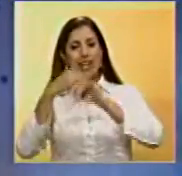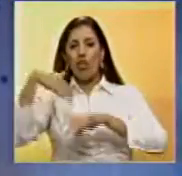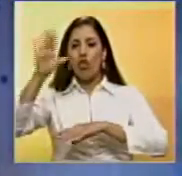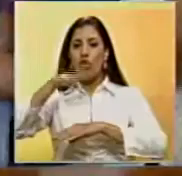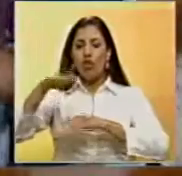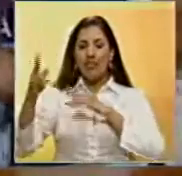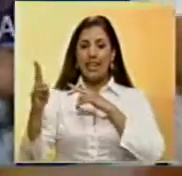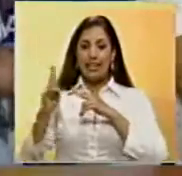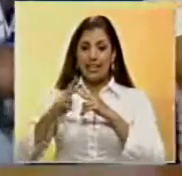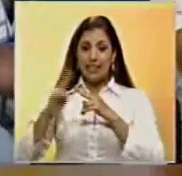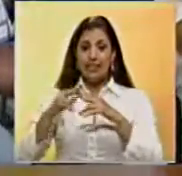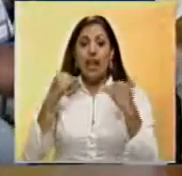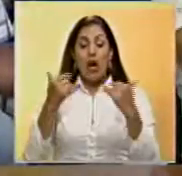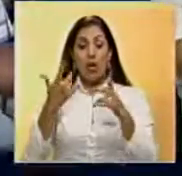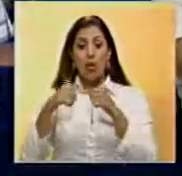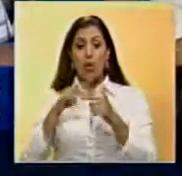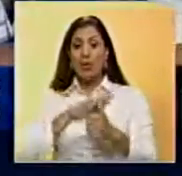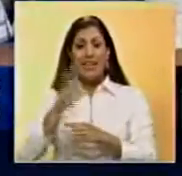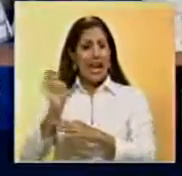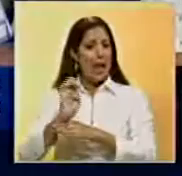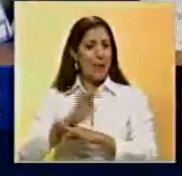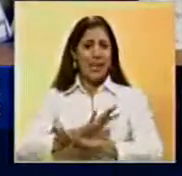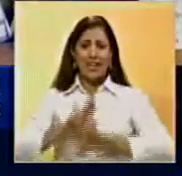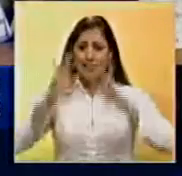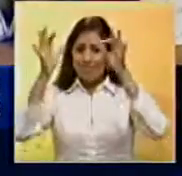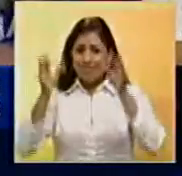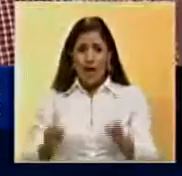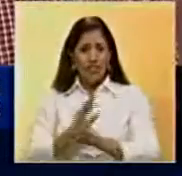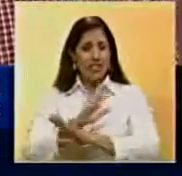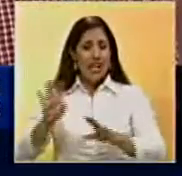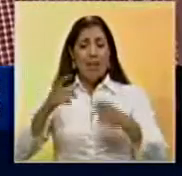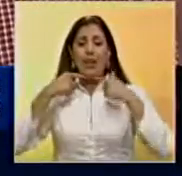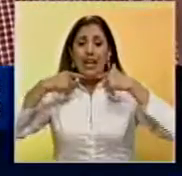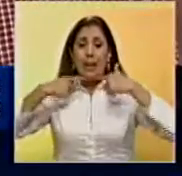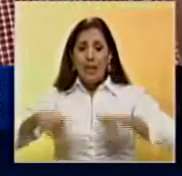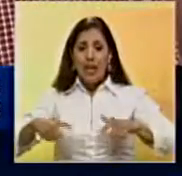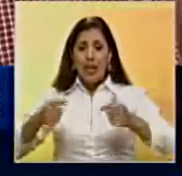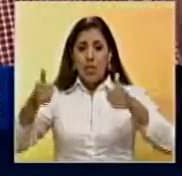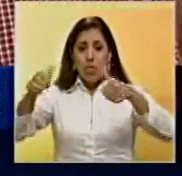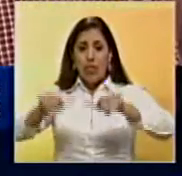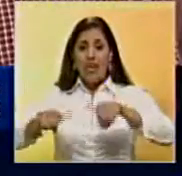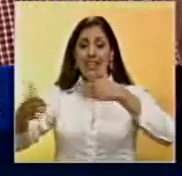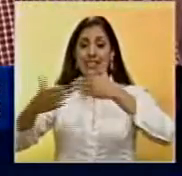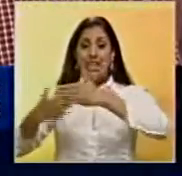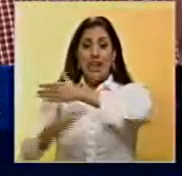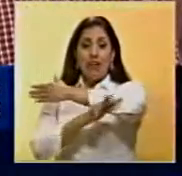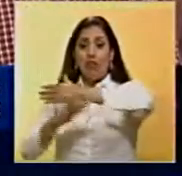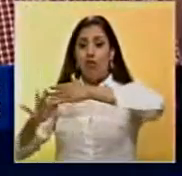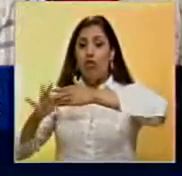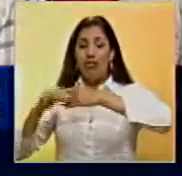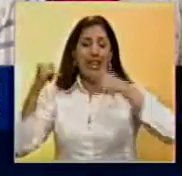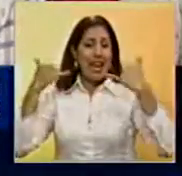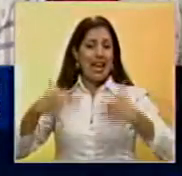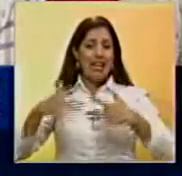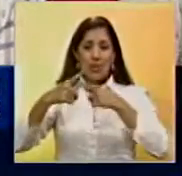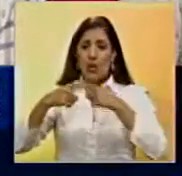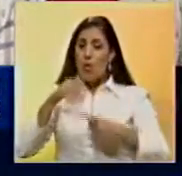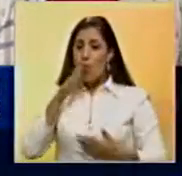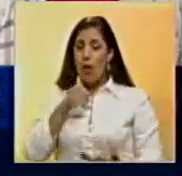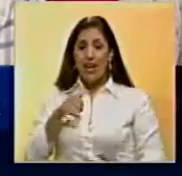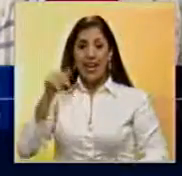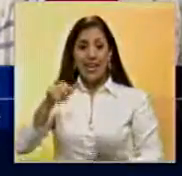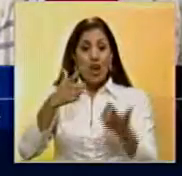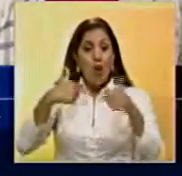táchira el sector se declaró en emergencia pues las pérdidas económicas que ha dejado el cierre limítrofe son pintar el sector